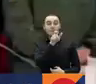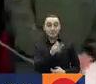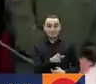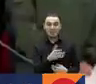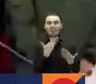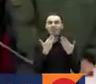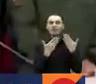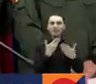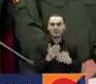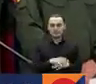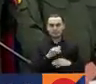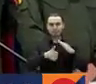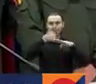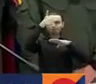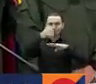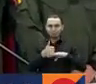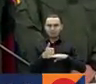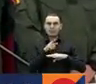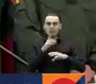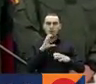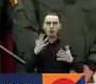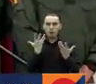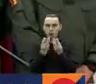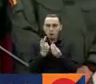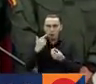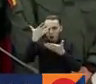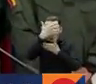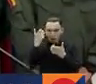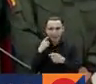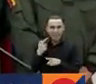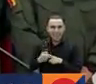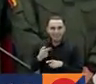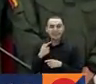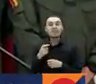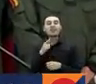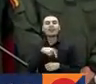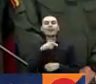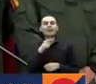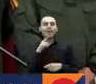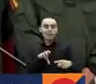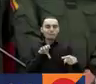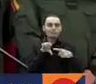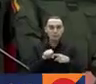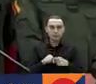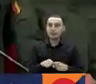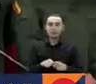Mordisco, principal cabecilla de las disidencias de la FARC, a quien delegaron para